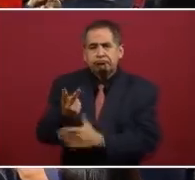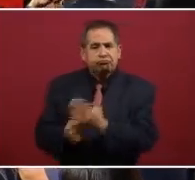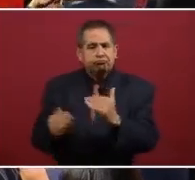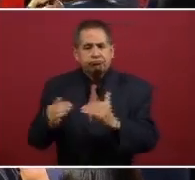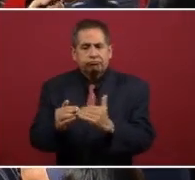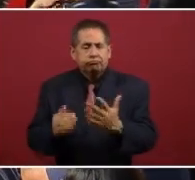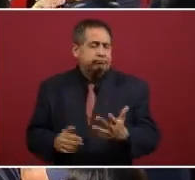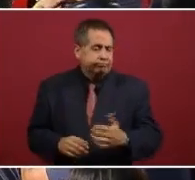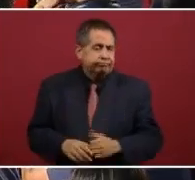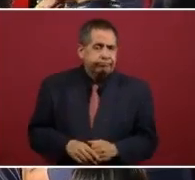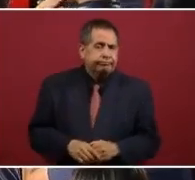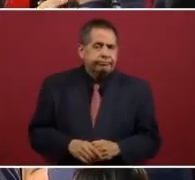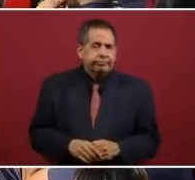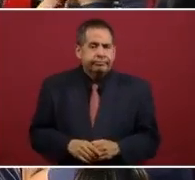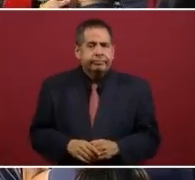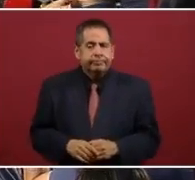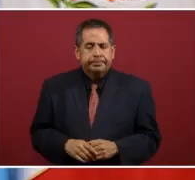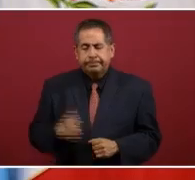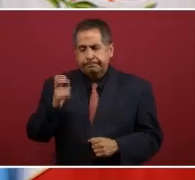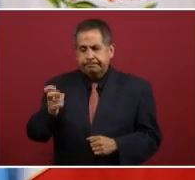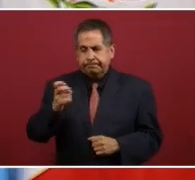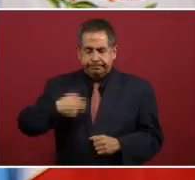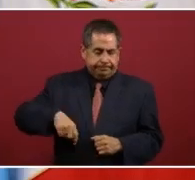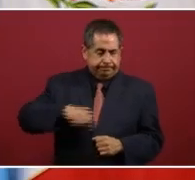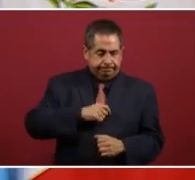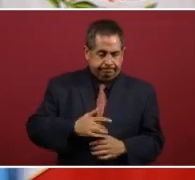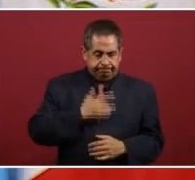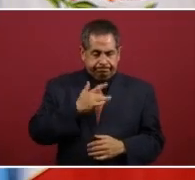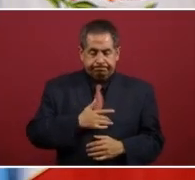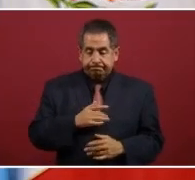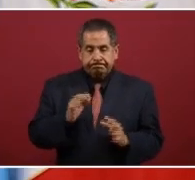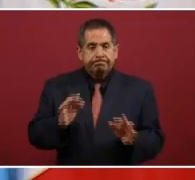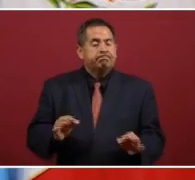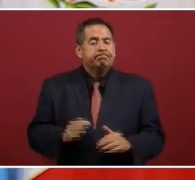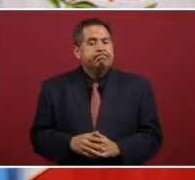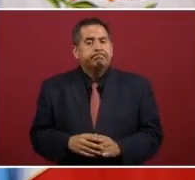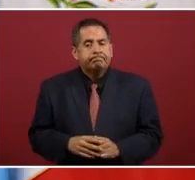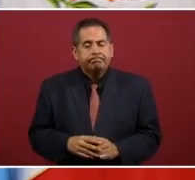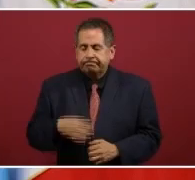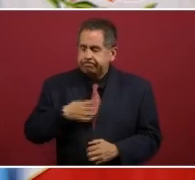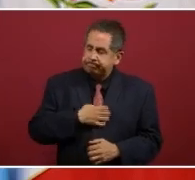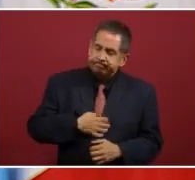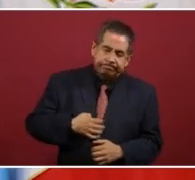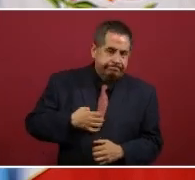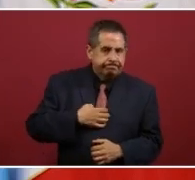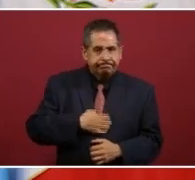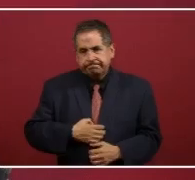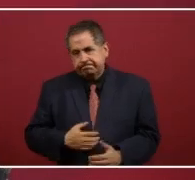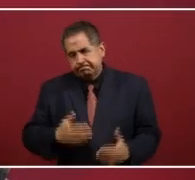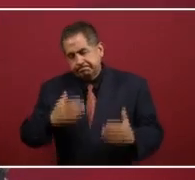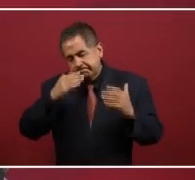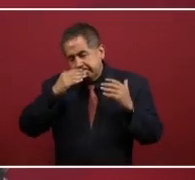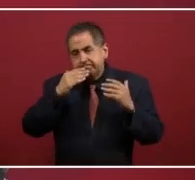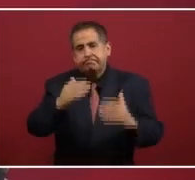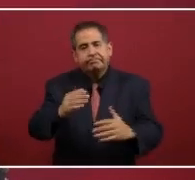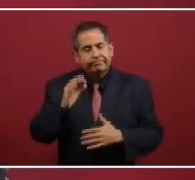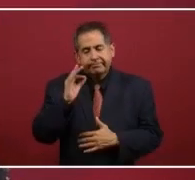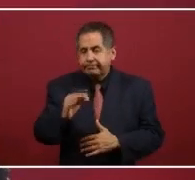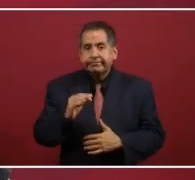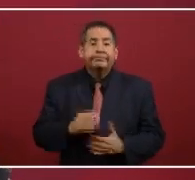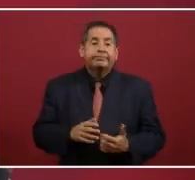Por eso nos sentimos pues muy contentos de